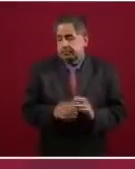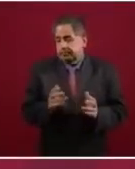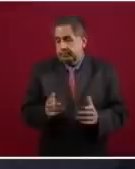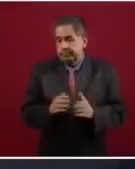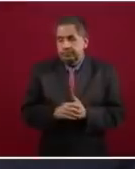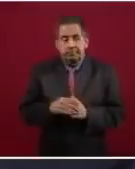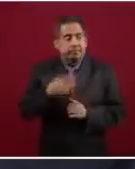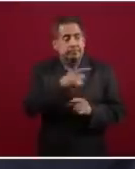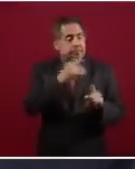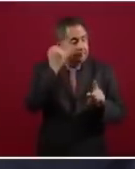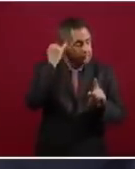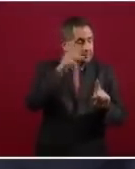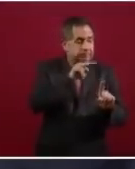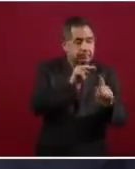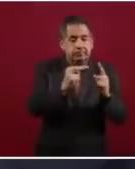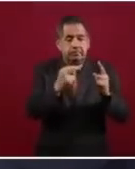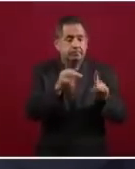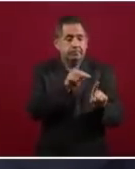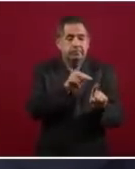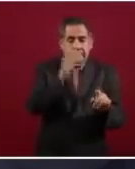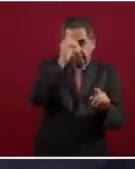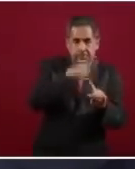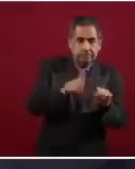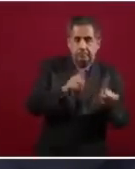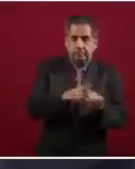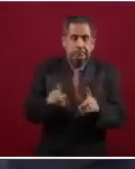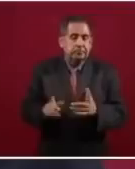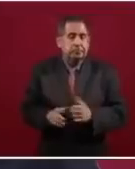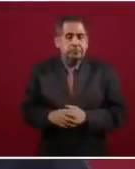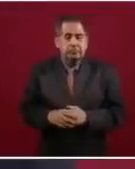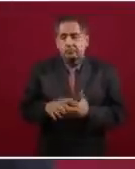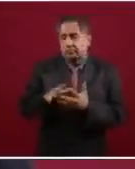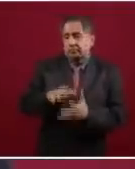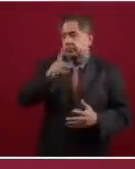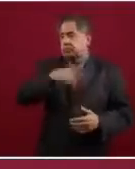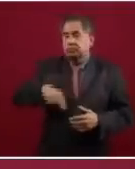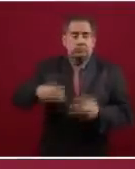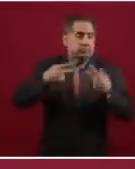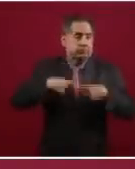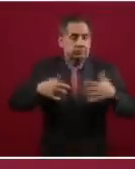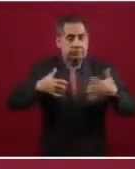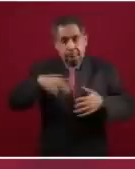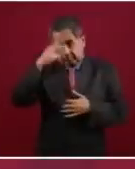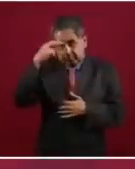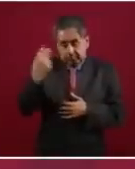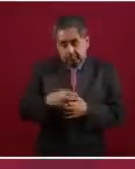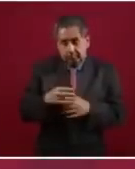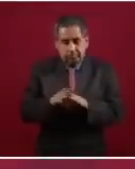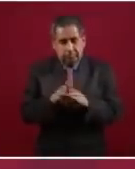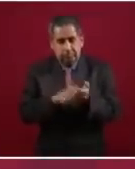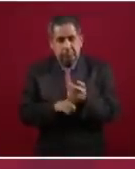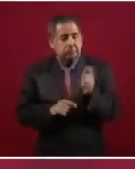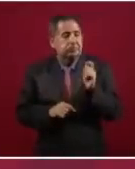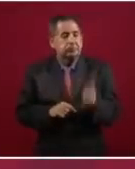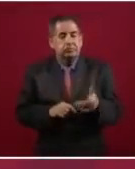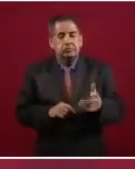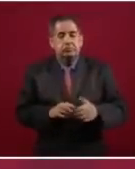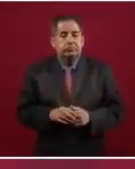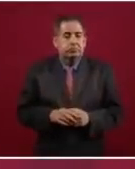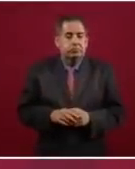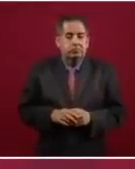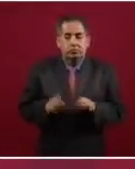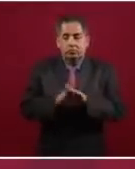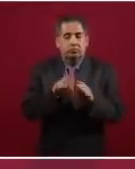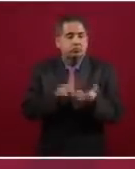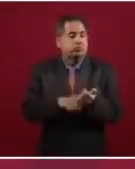son visiones distintas. La mayoría de los empresarios de México quiere que no